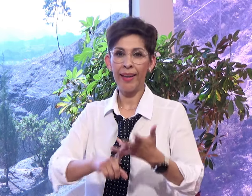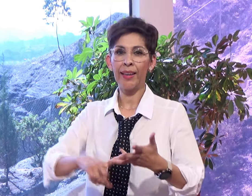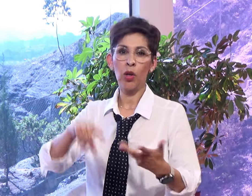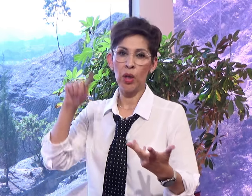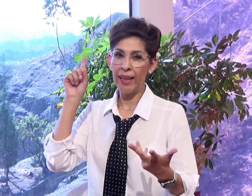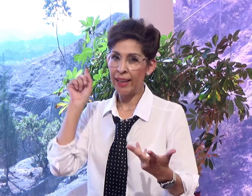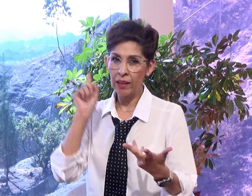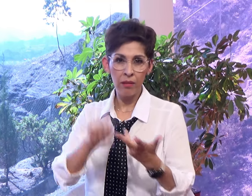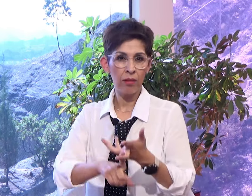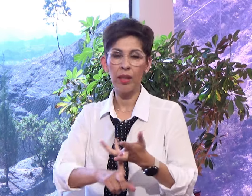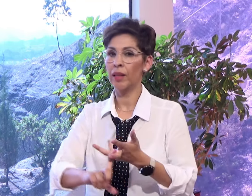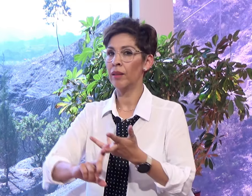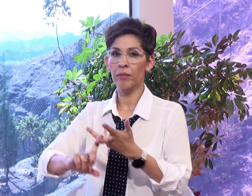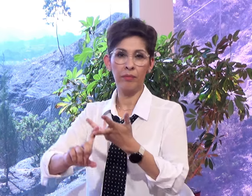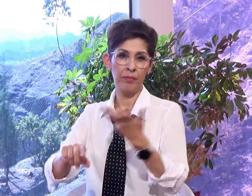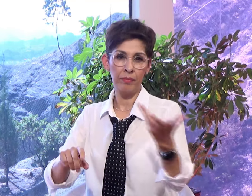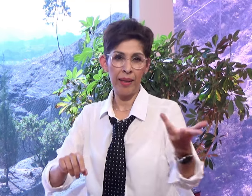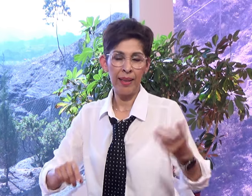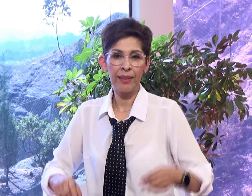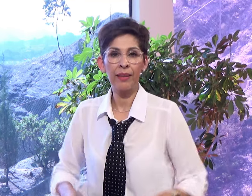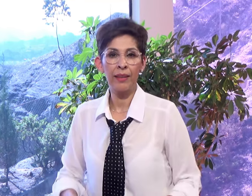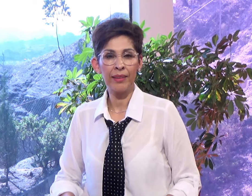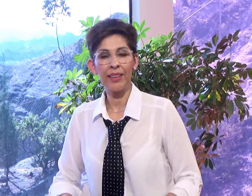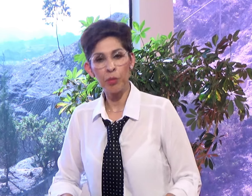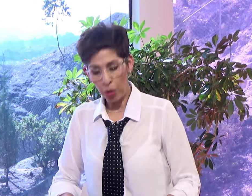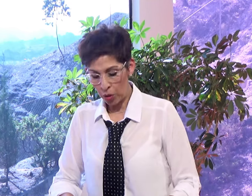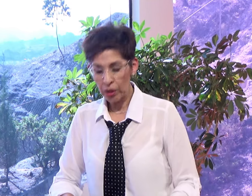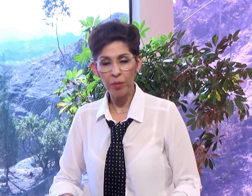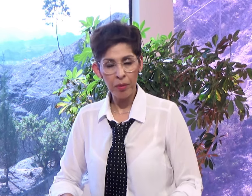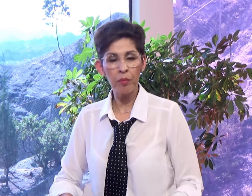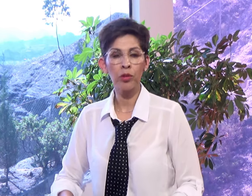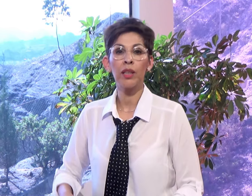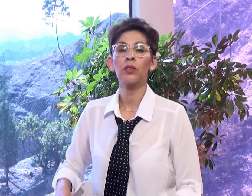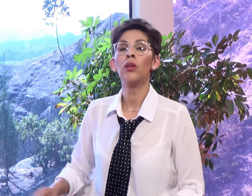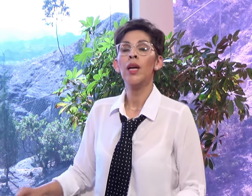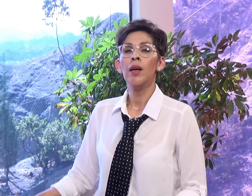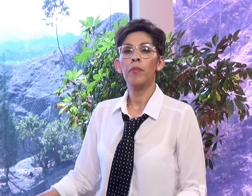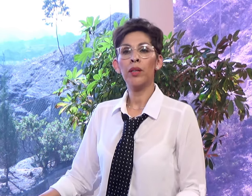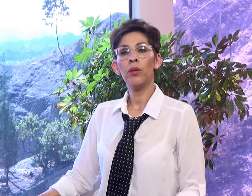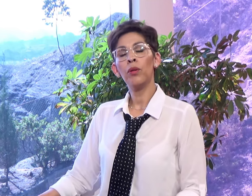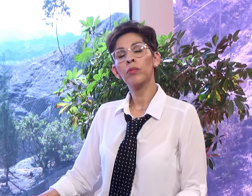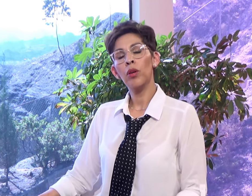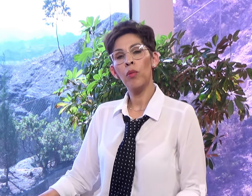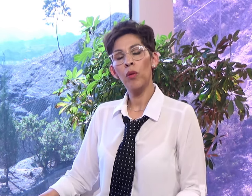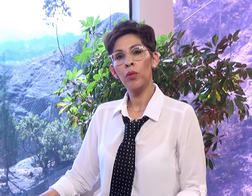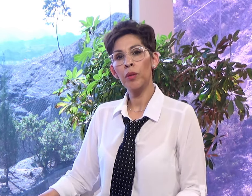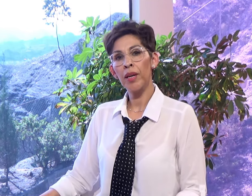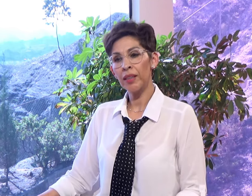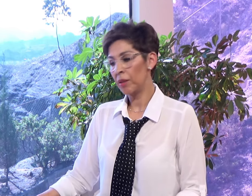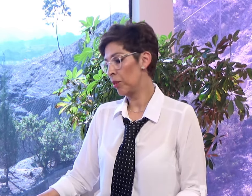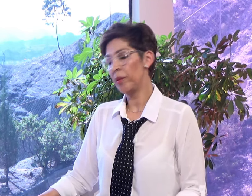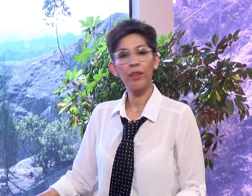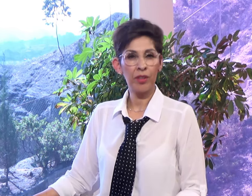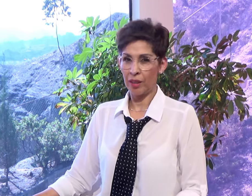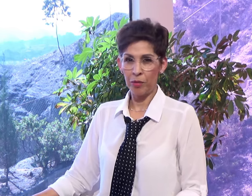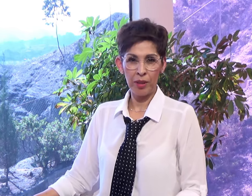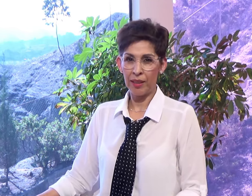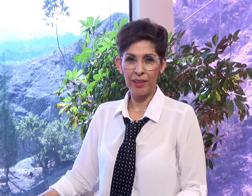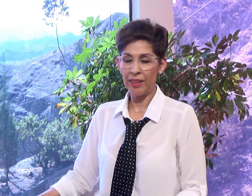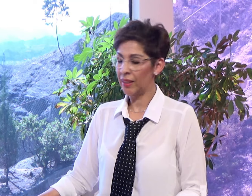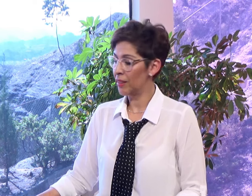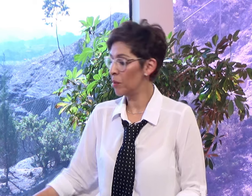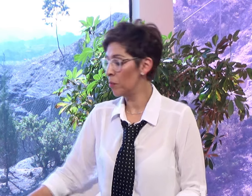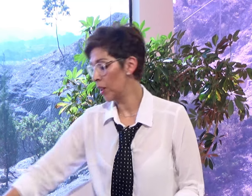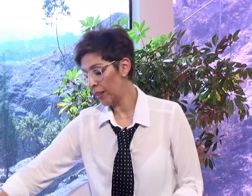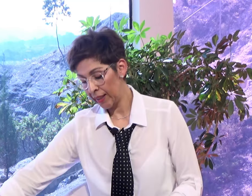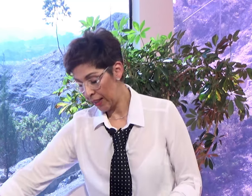de pagar el colegio, de pagar el transporte, vivimos de eso. Pero como bolivianas y bolivianos tenemos que